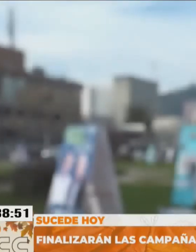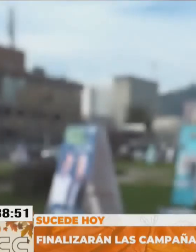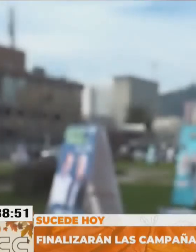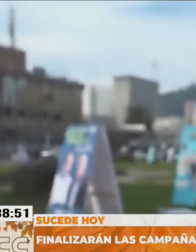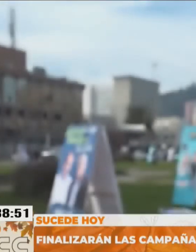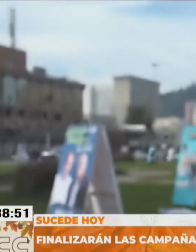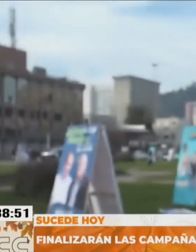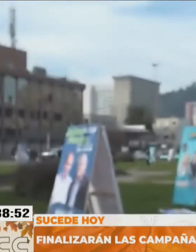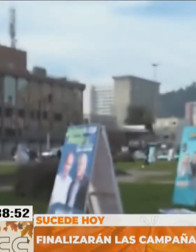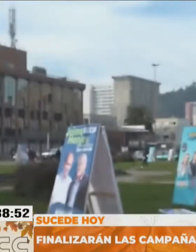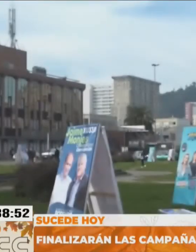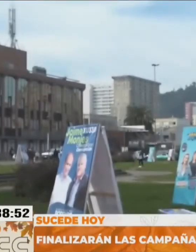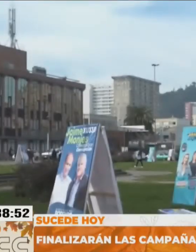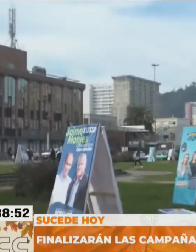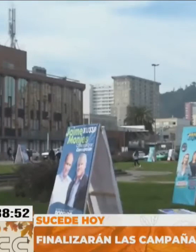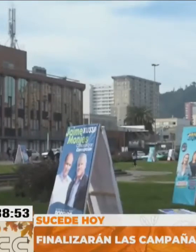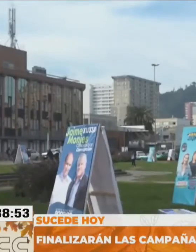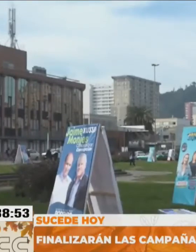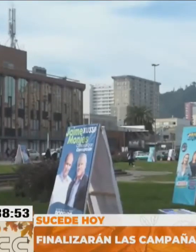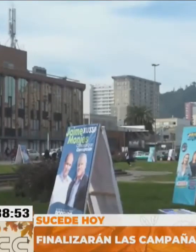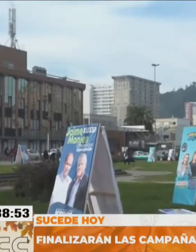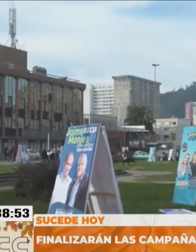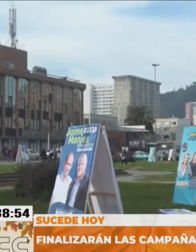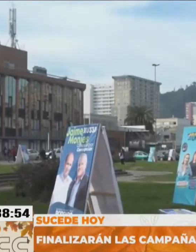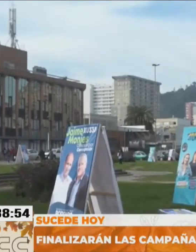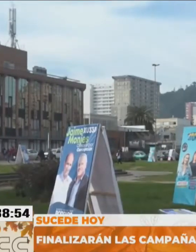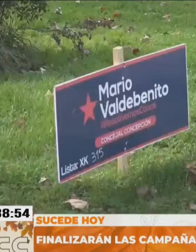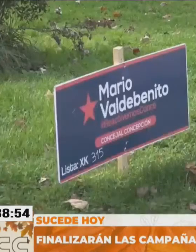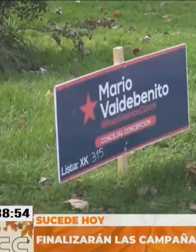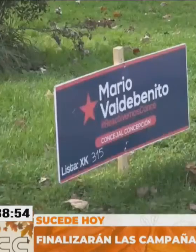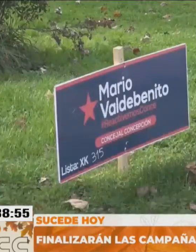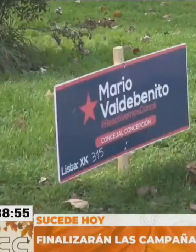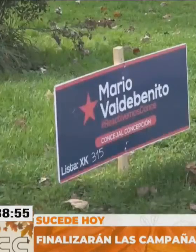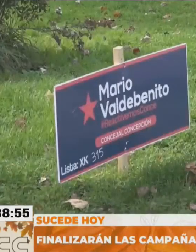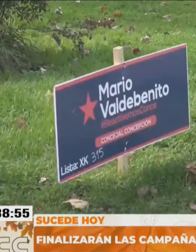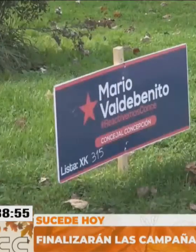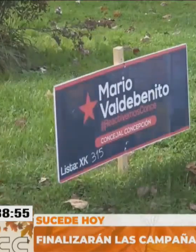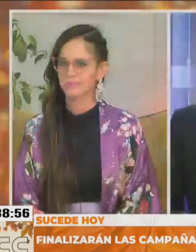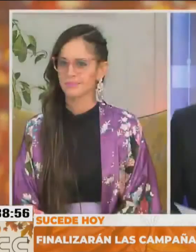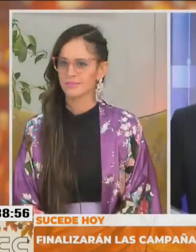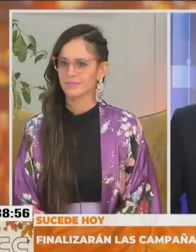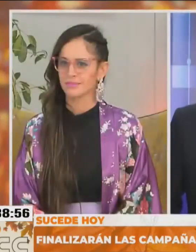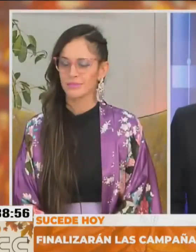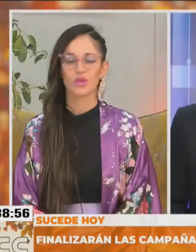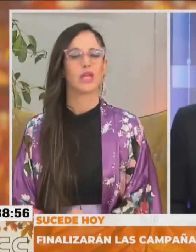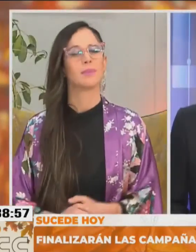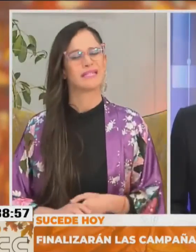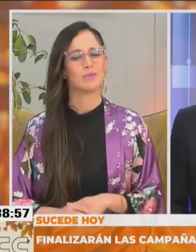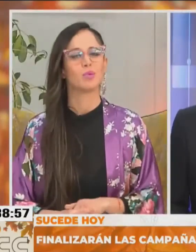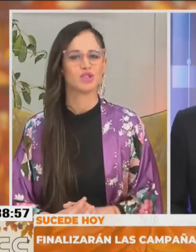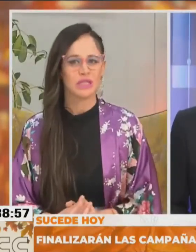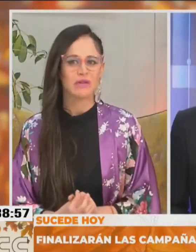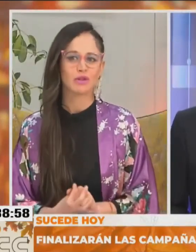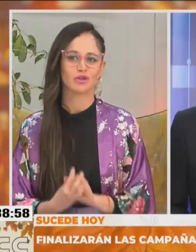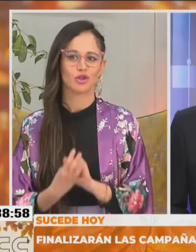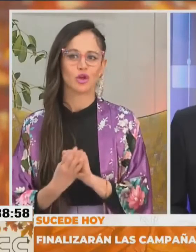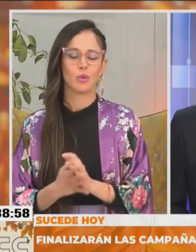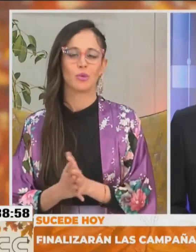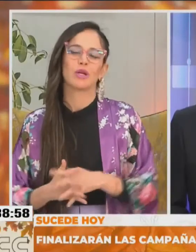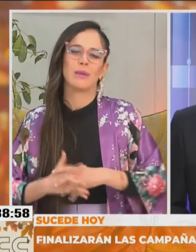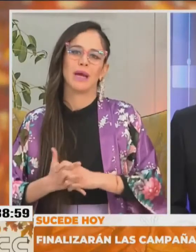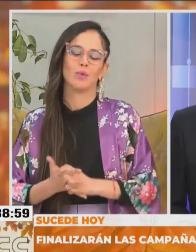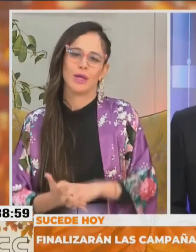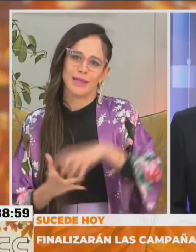constituyente, algunos piensan que quizás no va a ir mucha gente a votar. Pero pensemos que va a ser distinto, ¿cierto? Sí, pensemos positivo. Nosotros